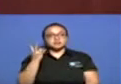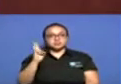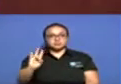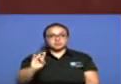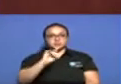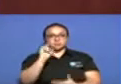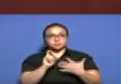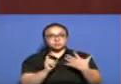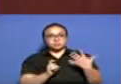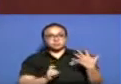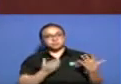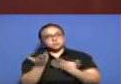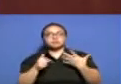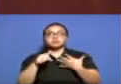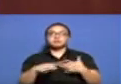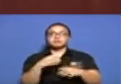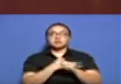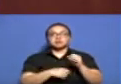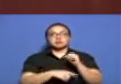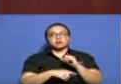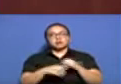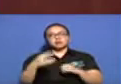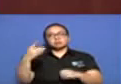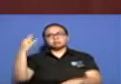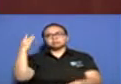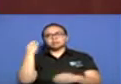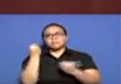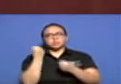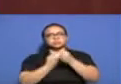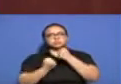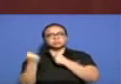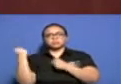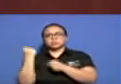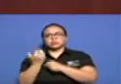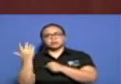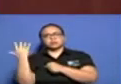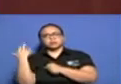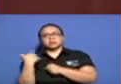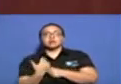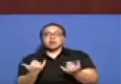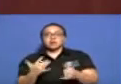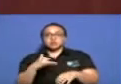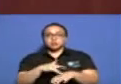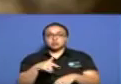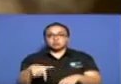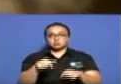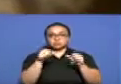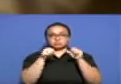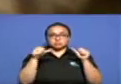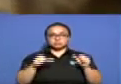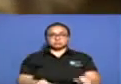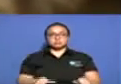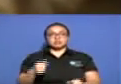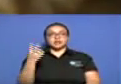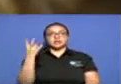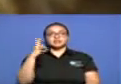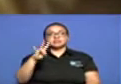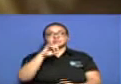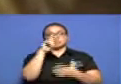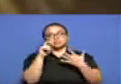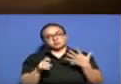Cooperativo, una actividad que ha realizado la institución hace décadas ya, y le toca a esta administración ejecutar el séptimo Censo